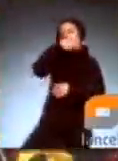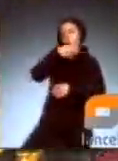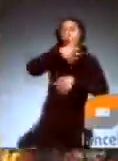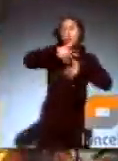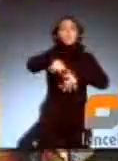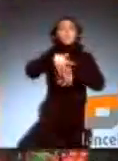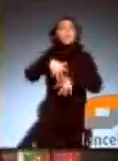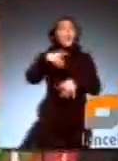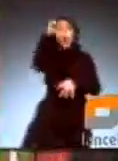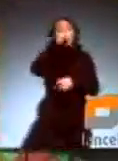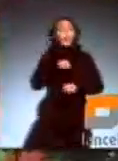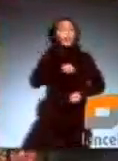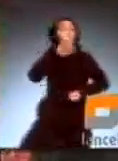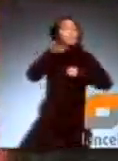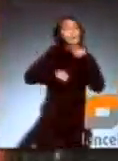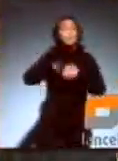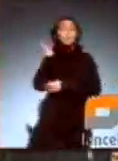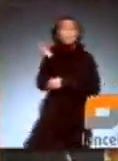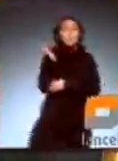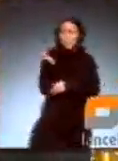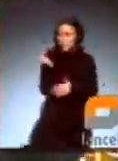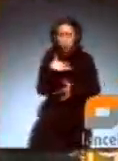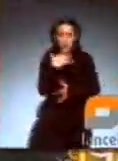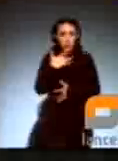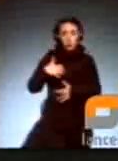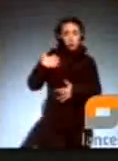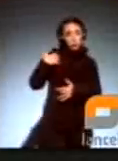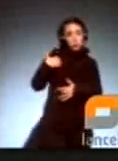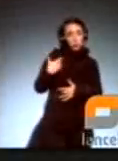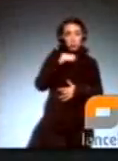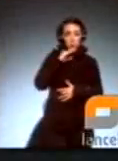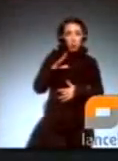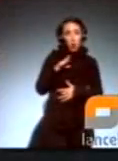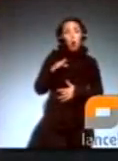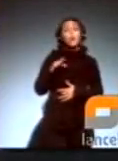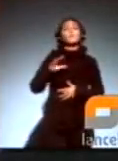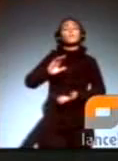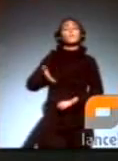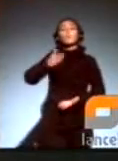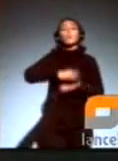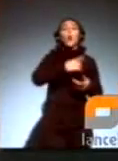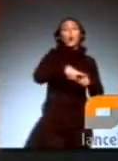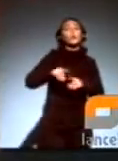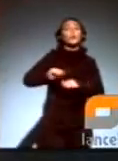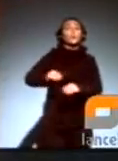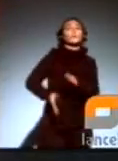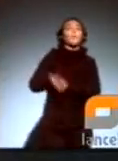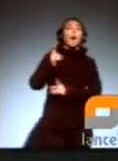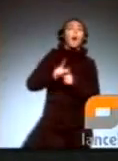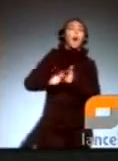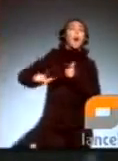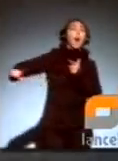Manifestarte y decir lo que piensa no es ninguna ofensa, ya que le molesta. Y esta ley se inventa, que haga las maletas y se marche